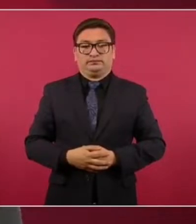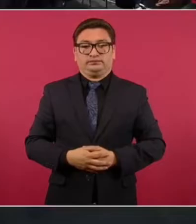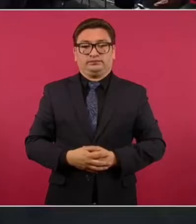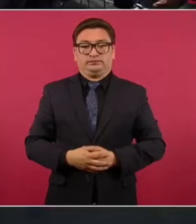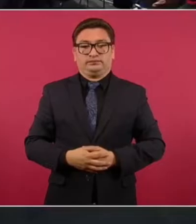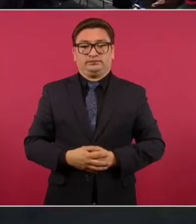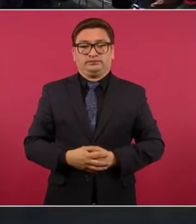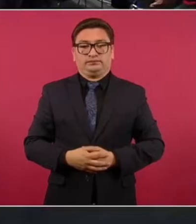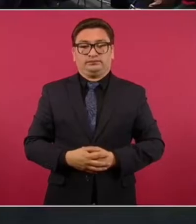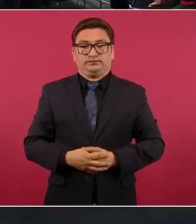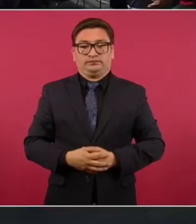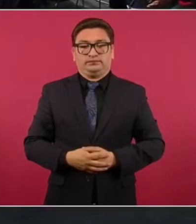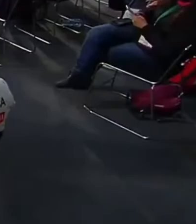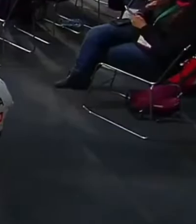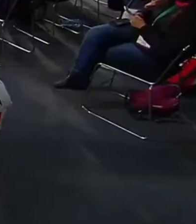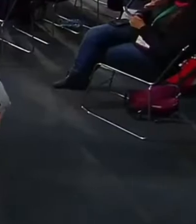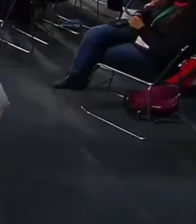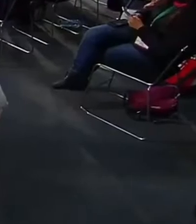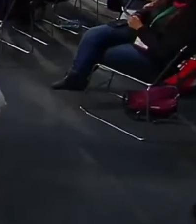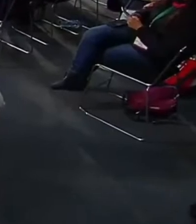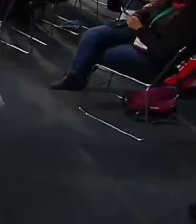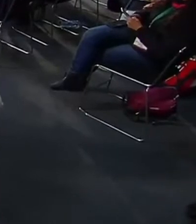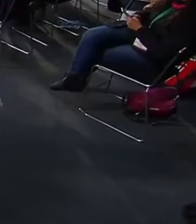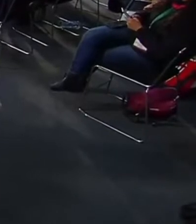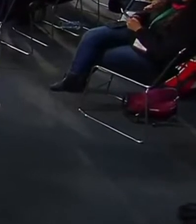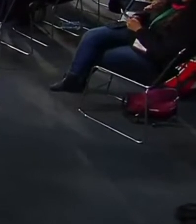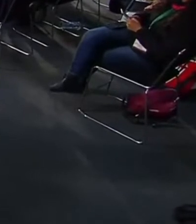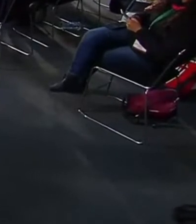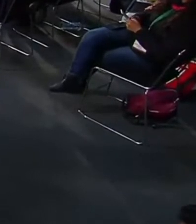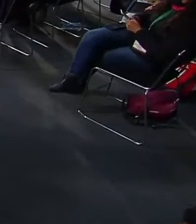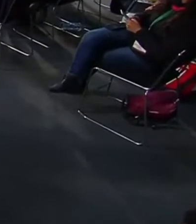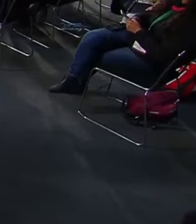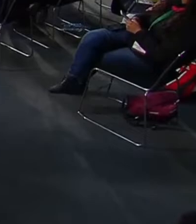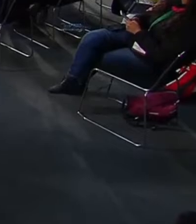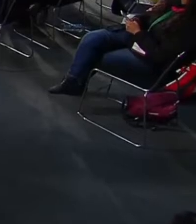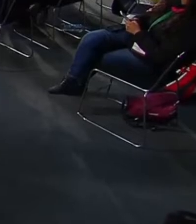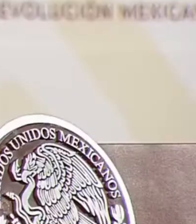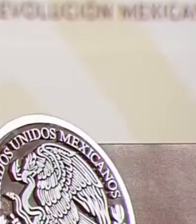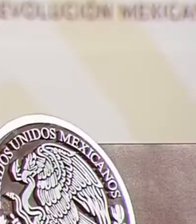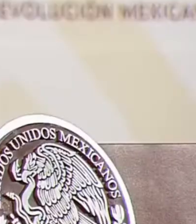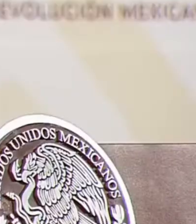Eso es lo que llevó a Calderón a declarar la guerra.